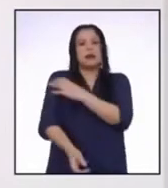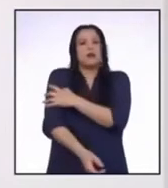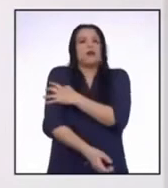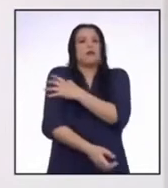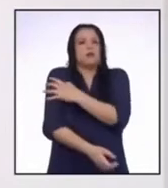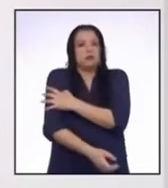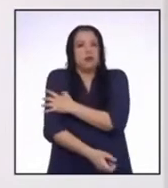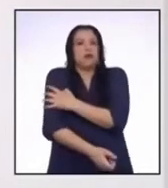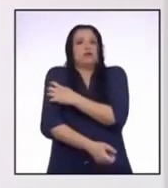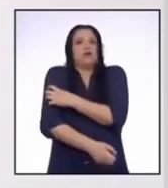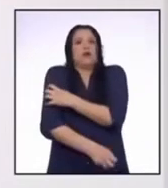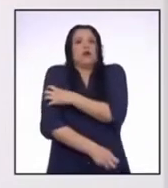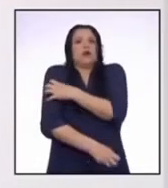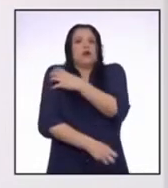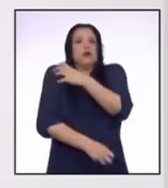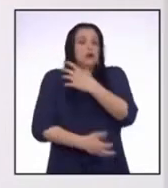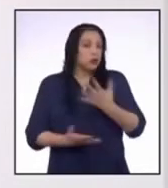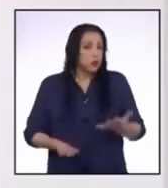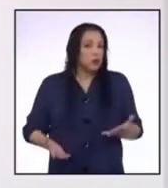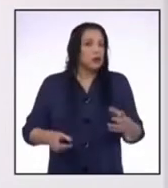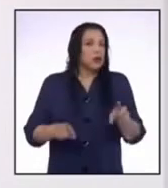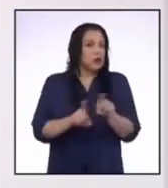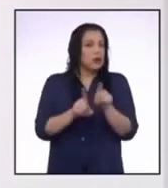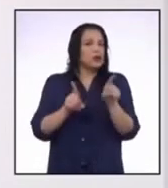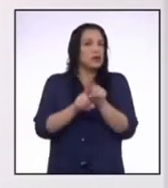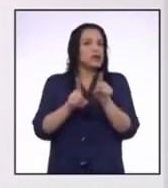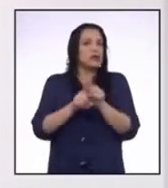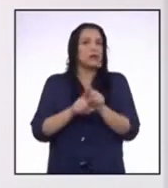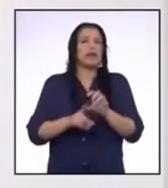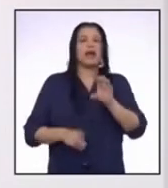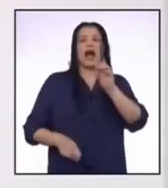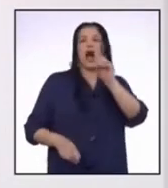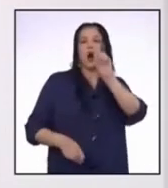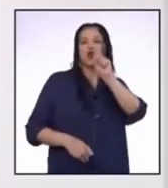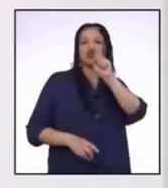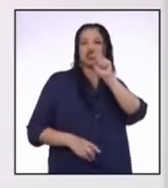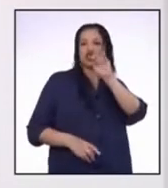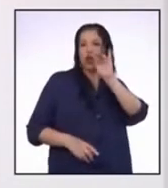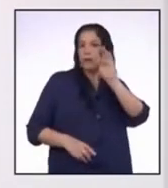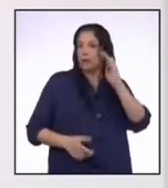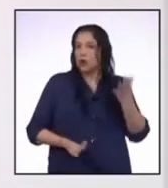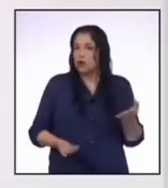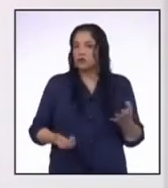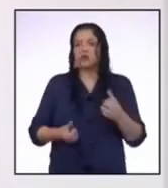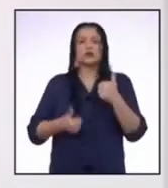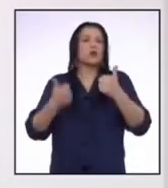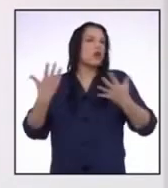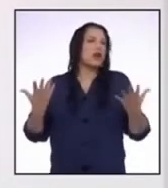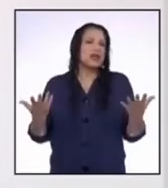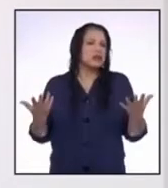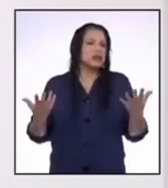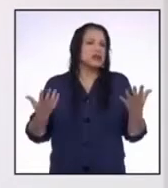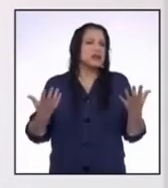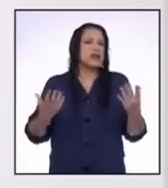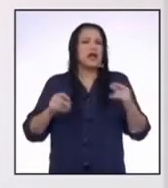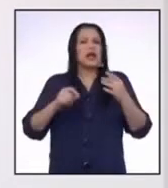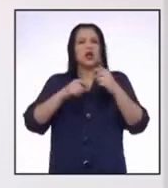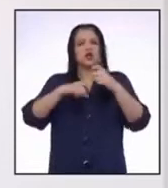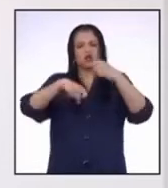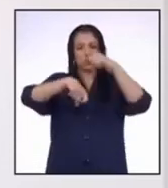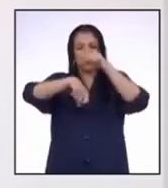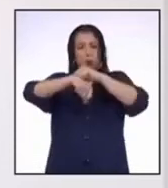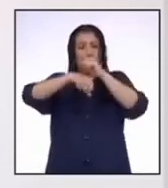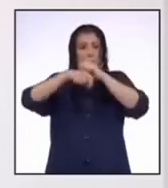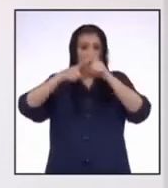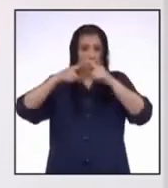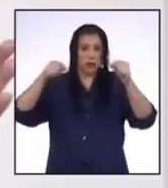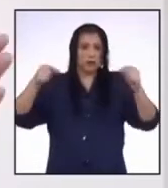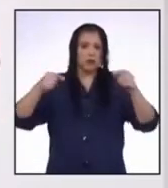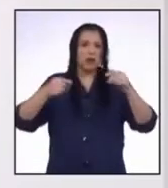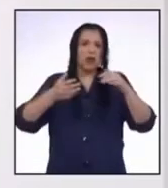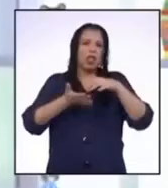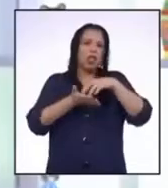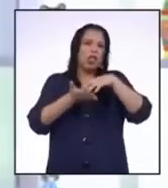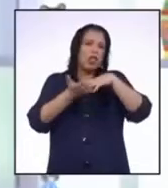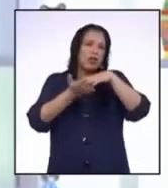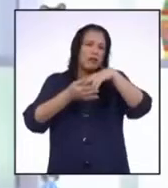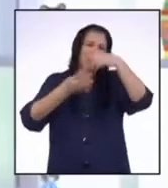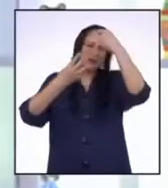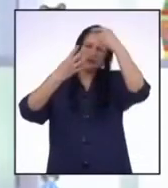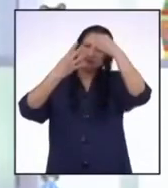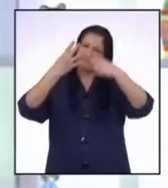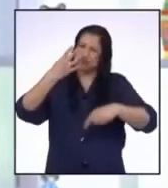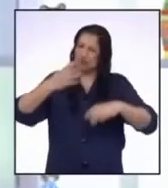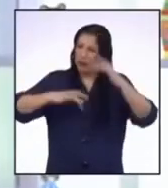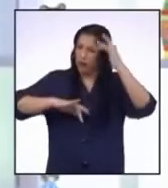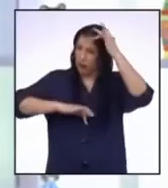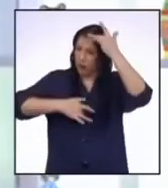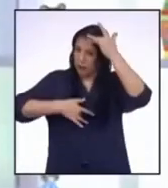hipertensión o presión alta y la osteoporosis, o sea, una fragilidad en los huesos, entre otras.